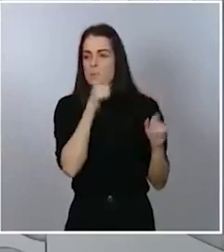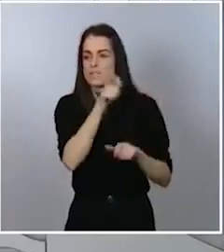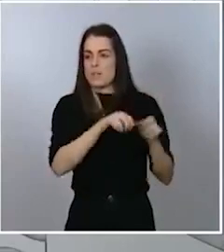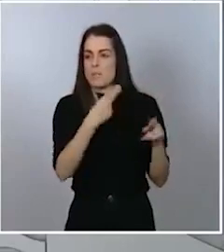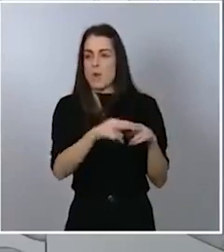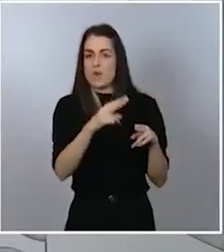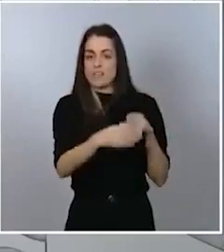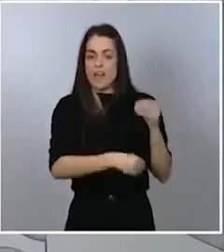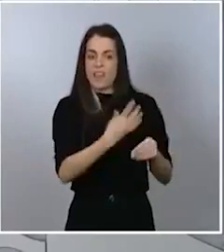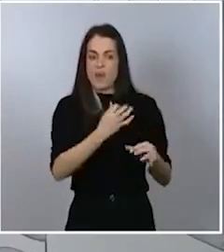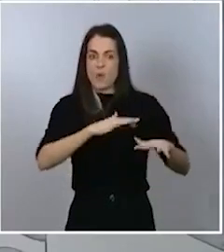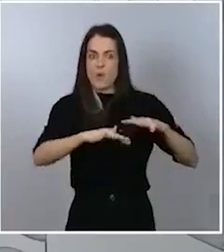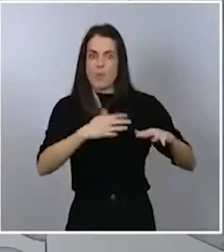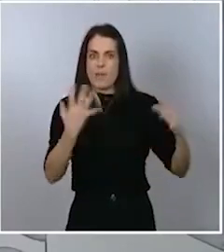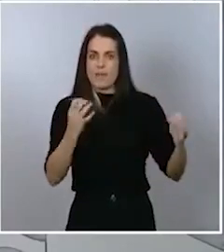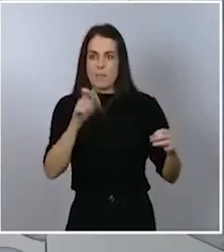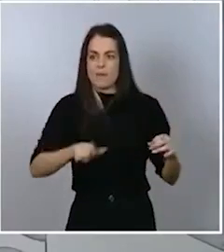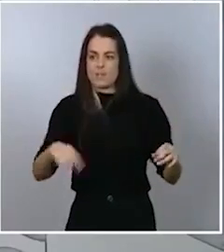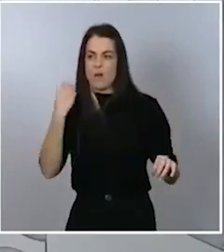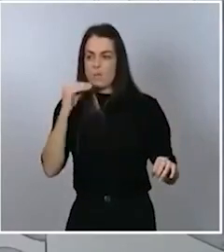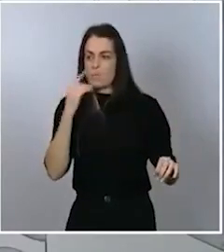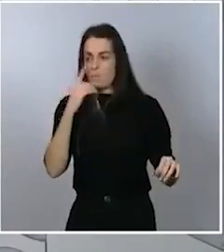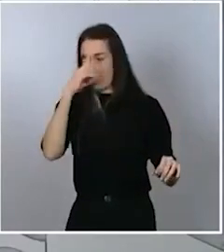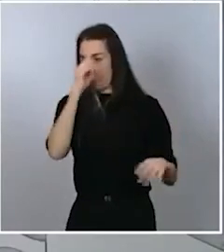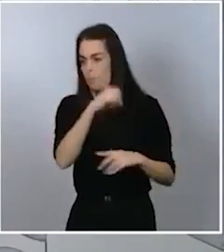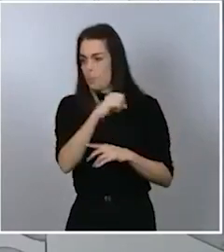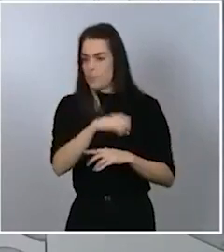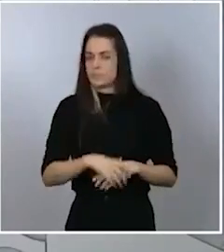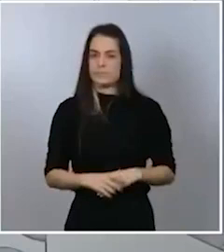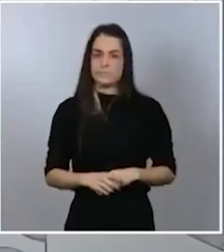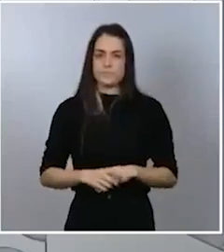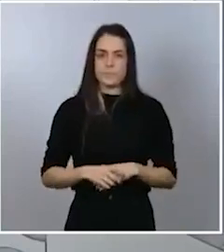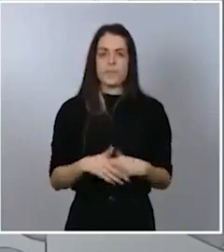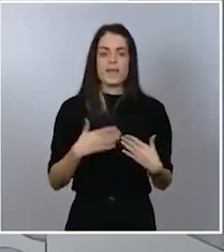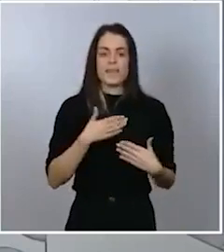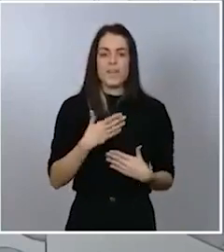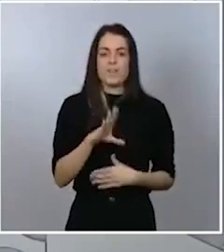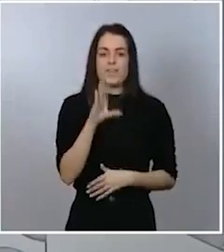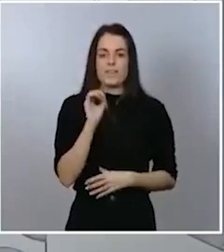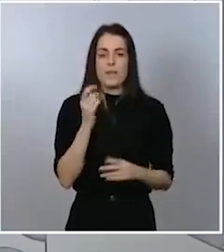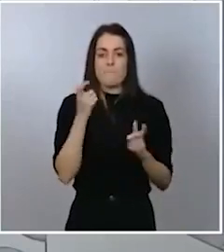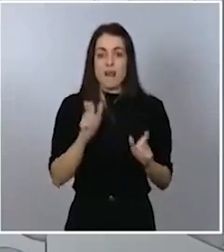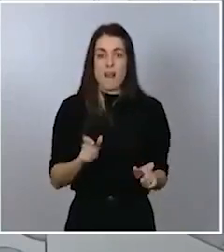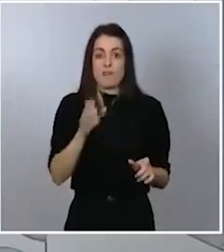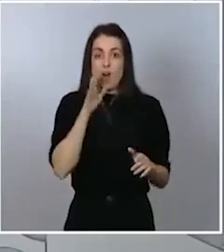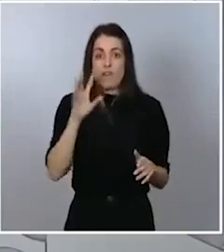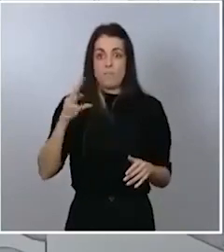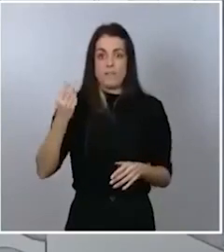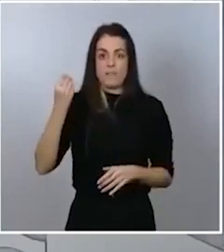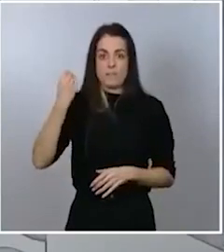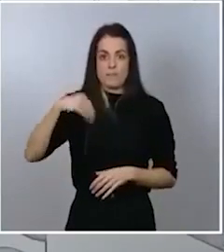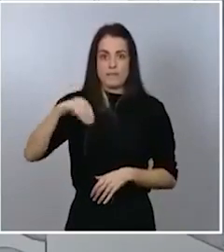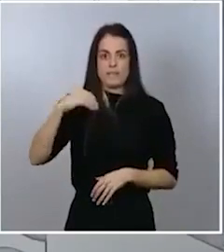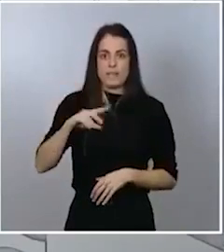por parte de la acción política por eso digo que quiero entender que estas palabras del vicepresidente son una expresión de su vocación